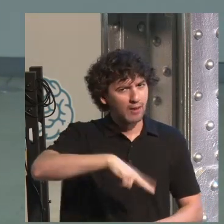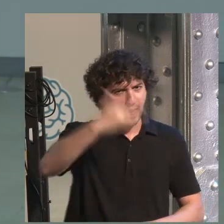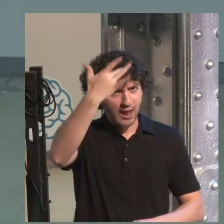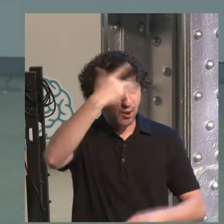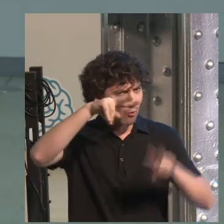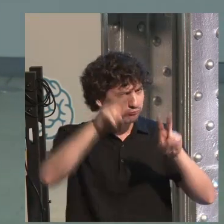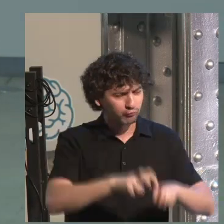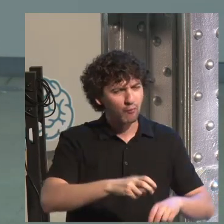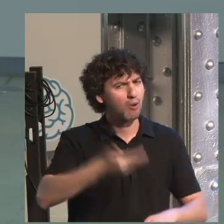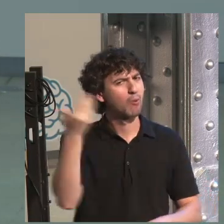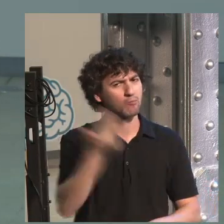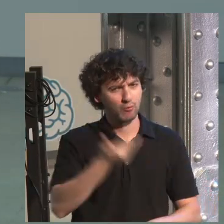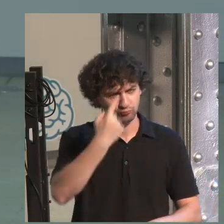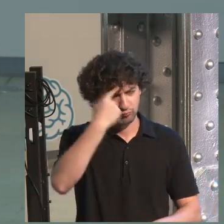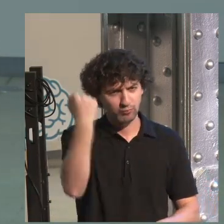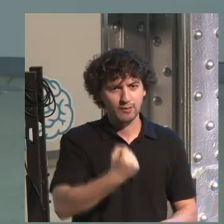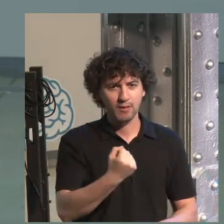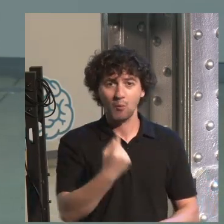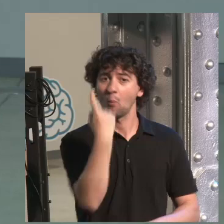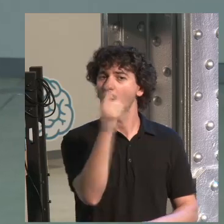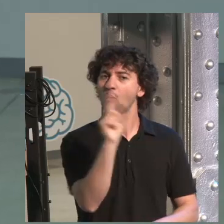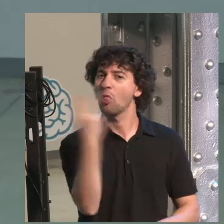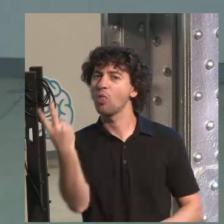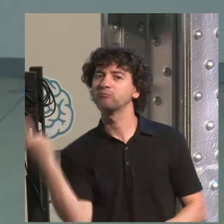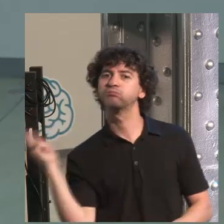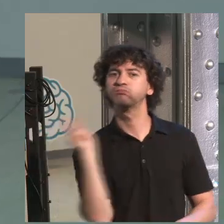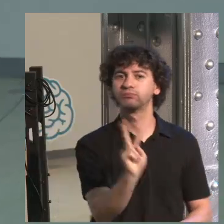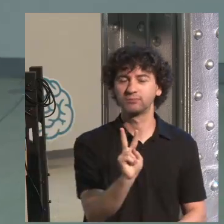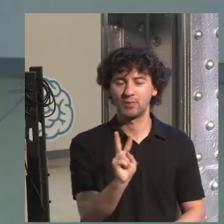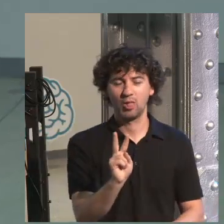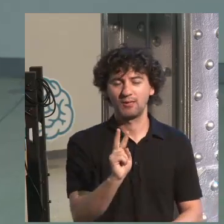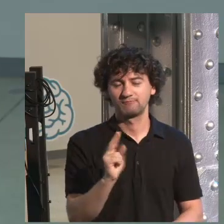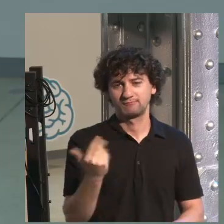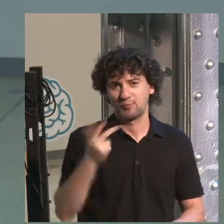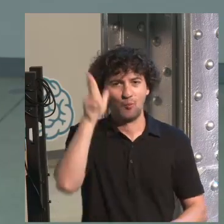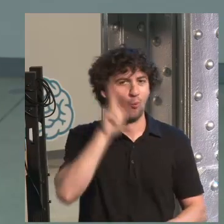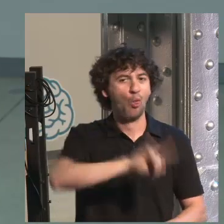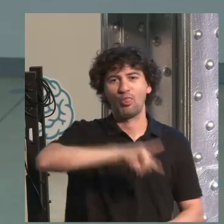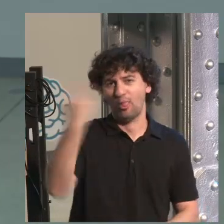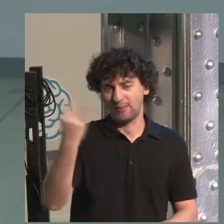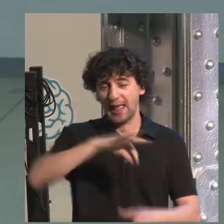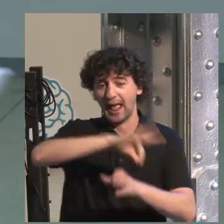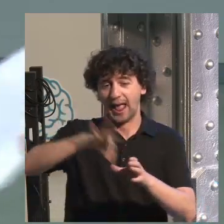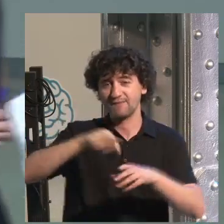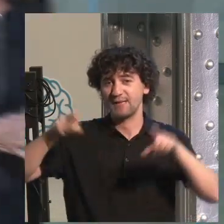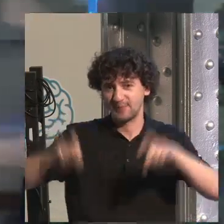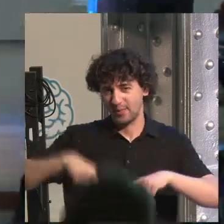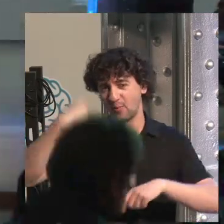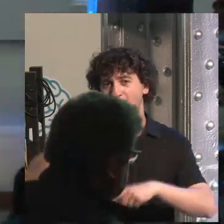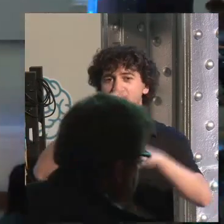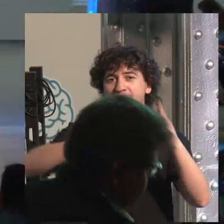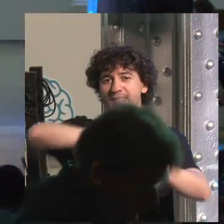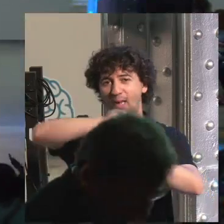es que nosotros tenemos la oportunidad de contar con dos. Así que somos doblemente privilegiados. Tomamos café y volvemos en media hora. Gracias.